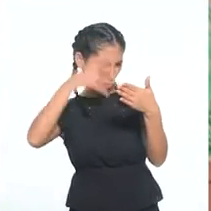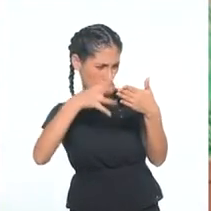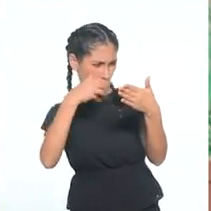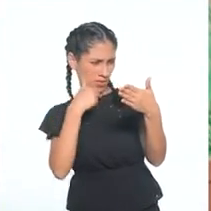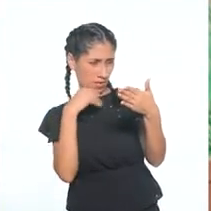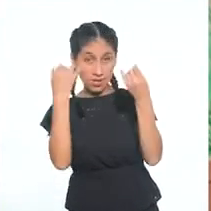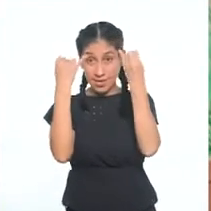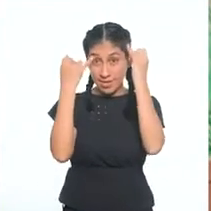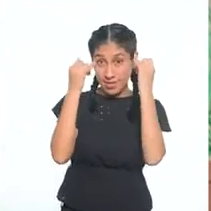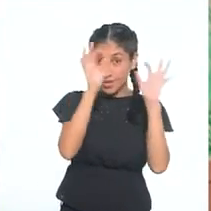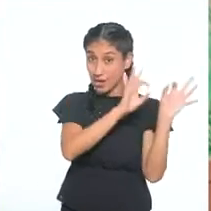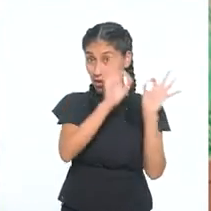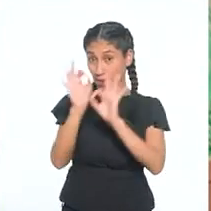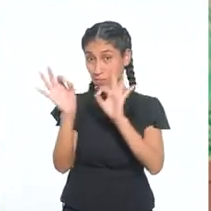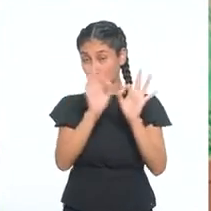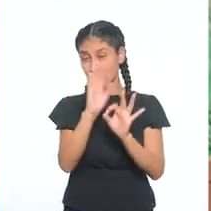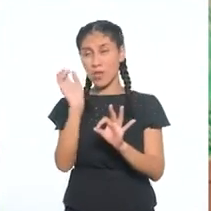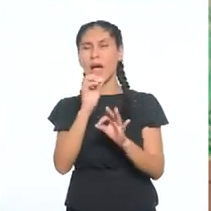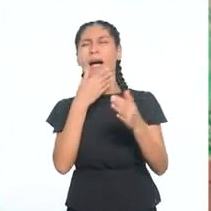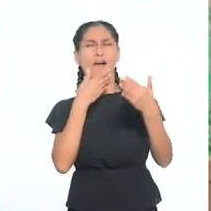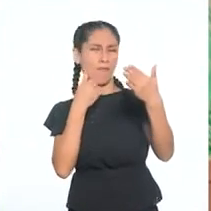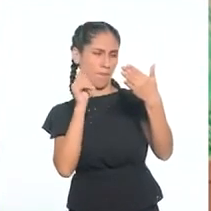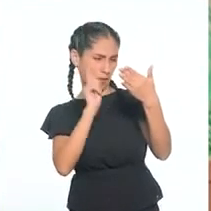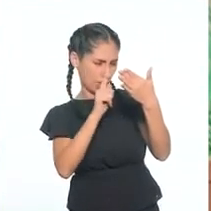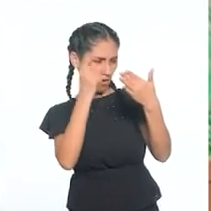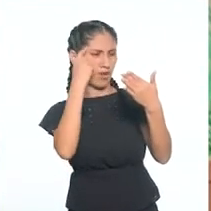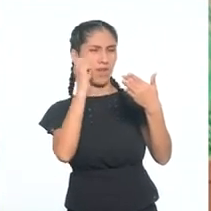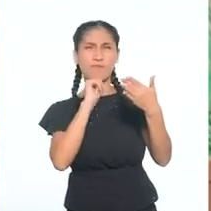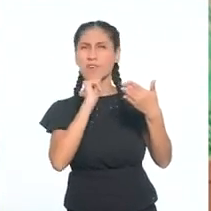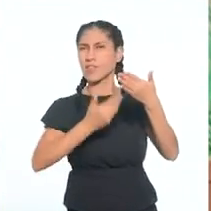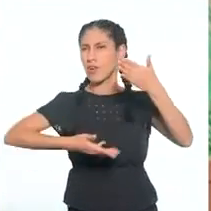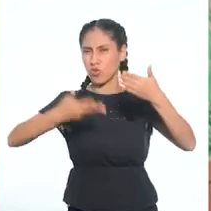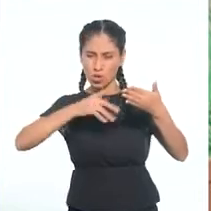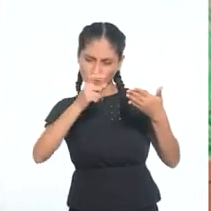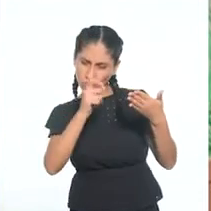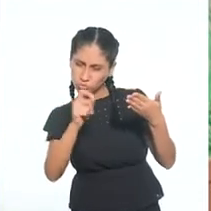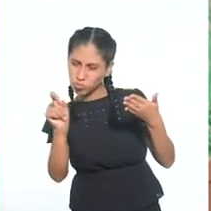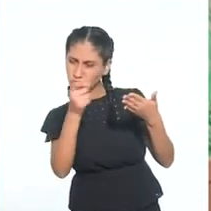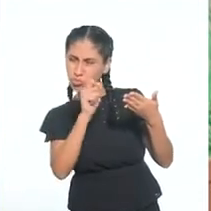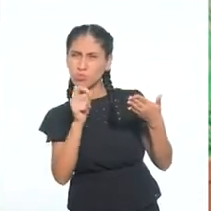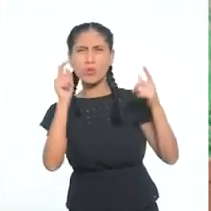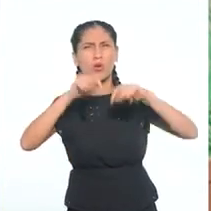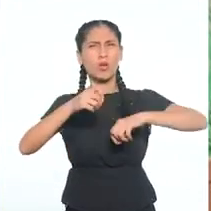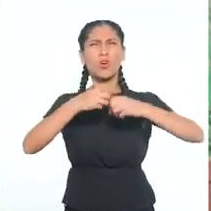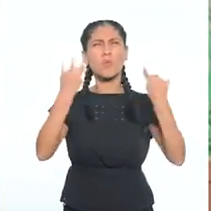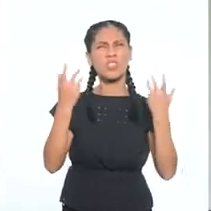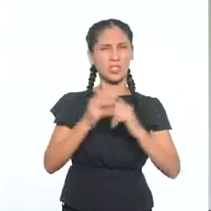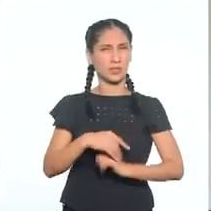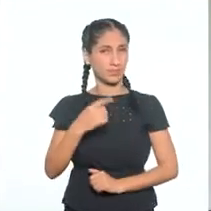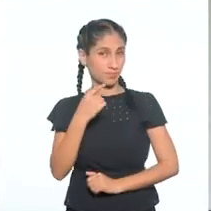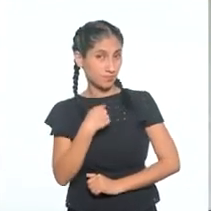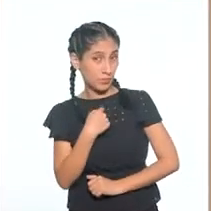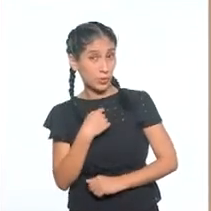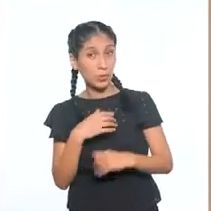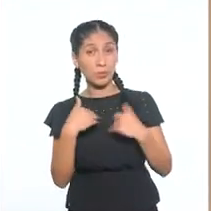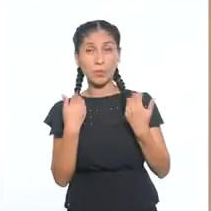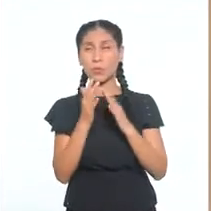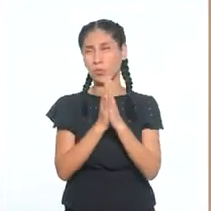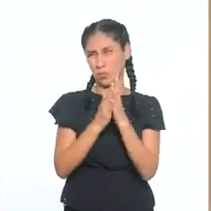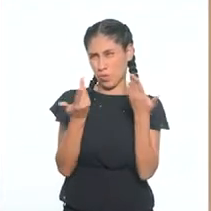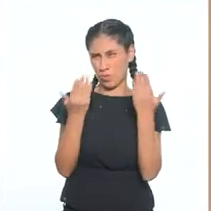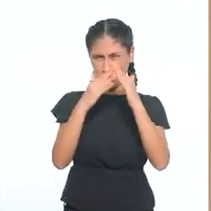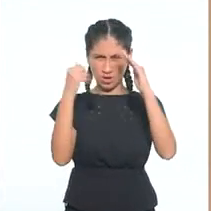si es que no hay ideas repetidas y cuestionar las complementarias en este caso como sería yo contaría